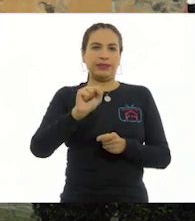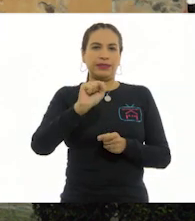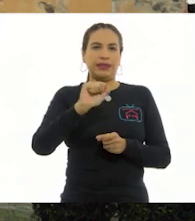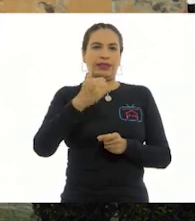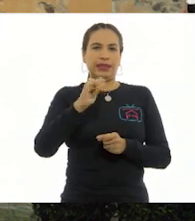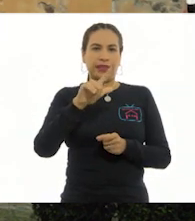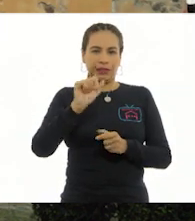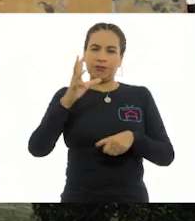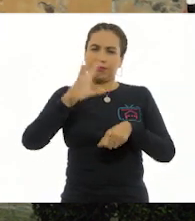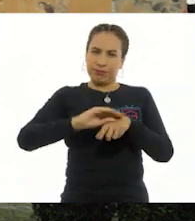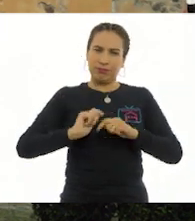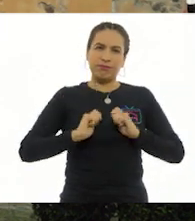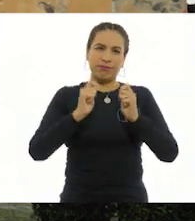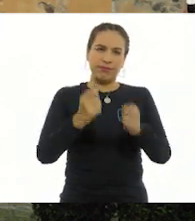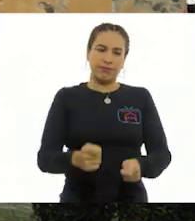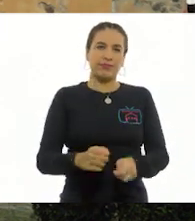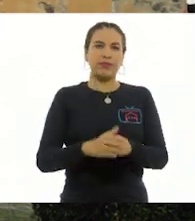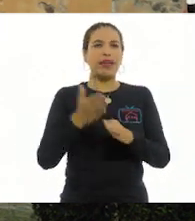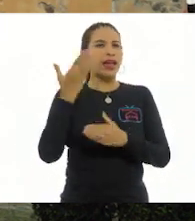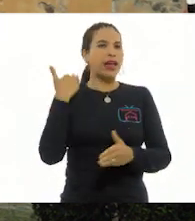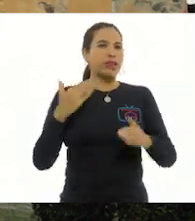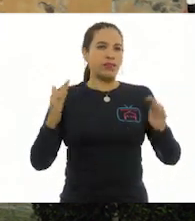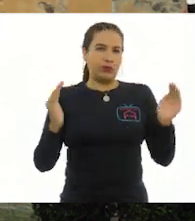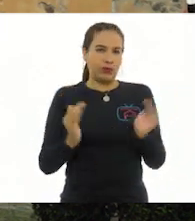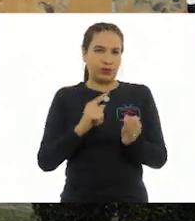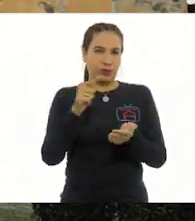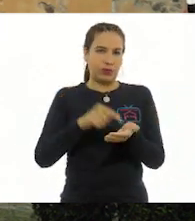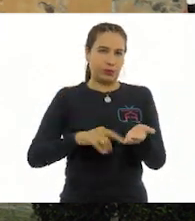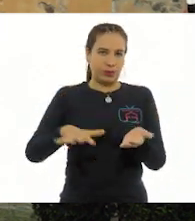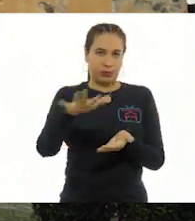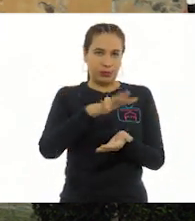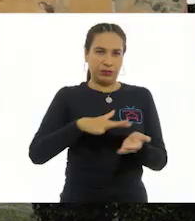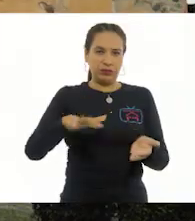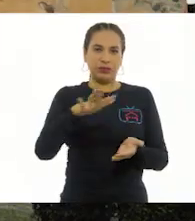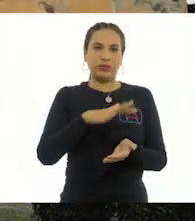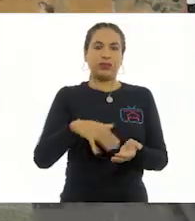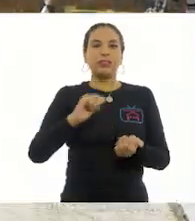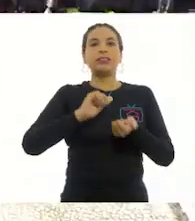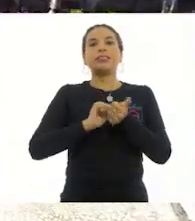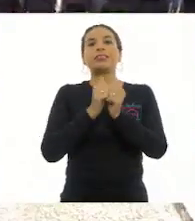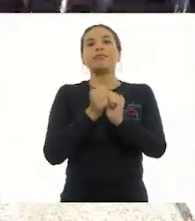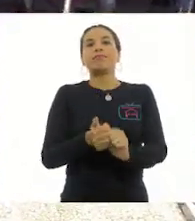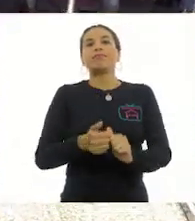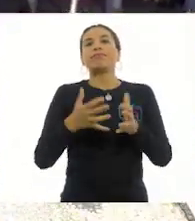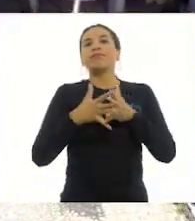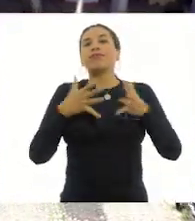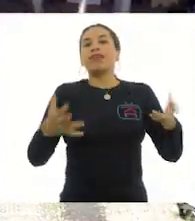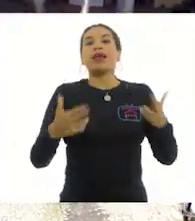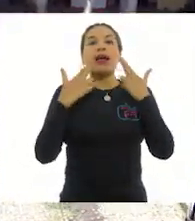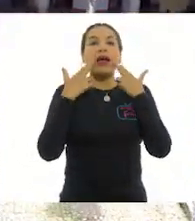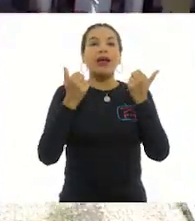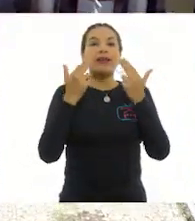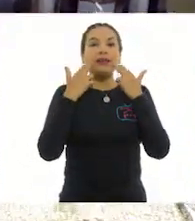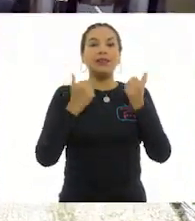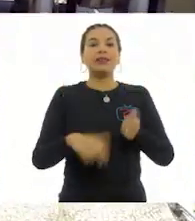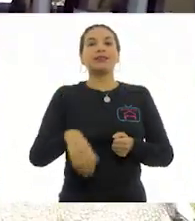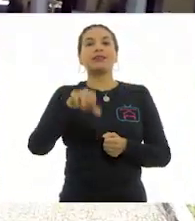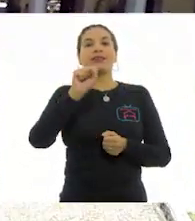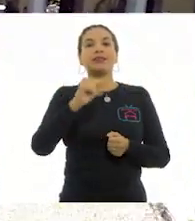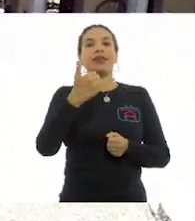concede. Y lo que era un pequeño espacio fabril se convierte en una gran hacienda de